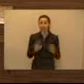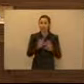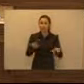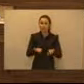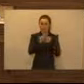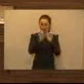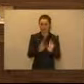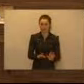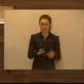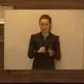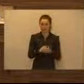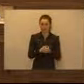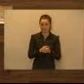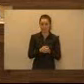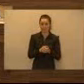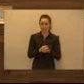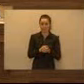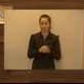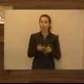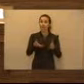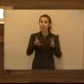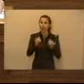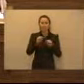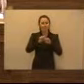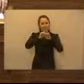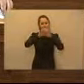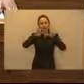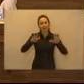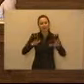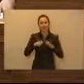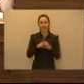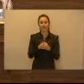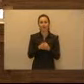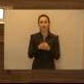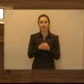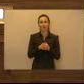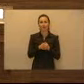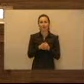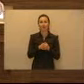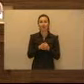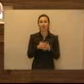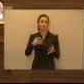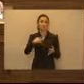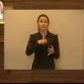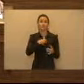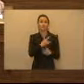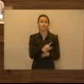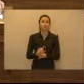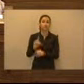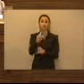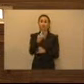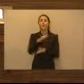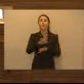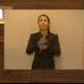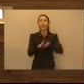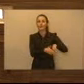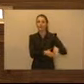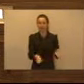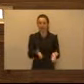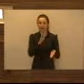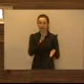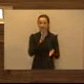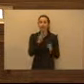caso tenemos muy claro que no van a poder engañarnos. Bien, dicho